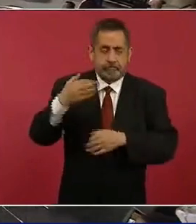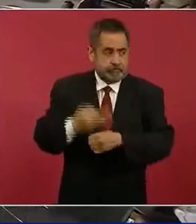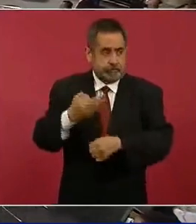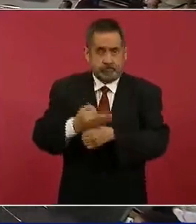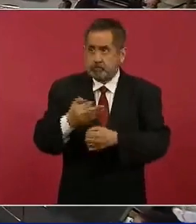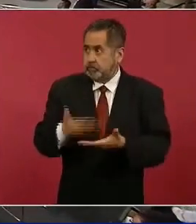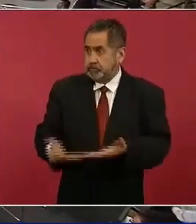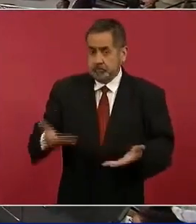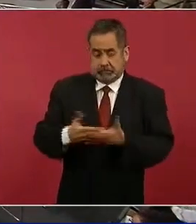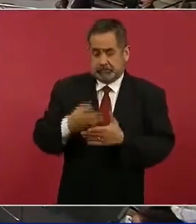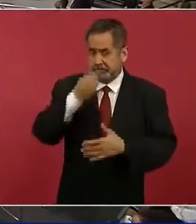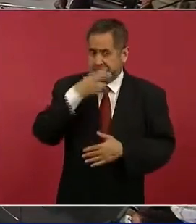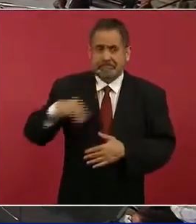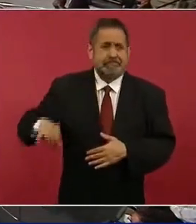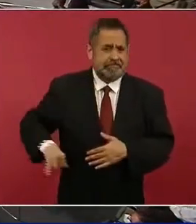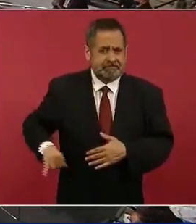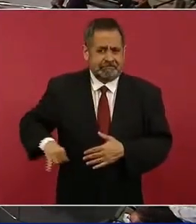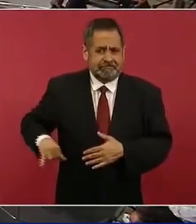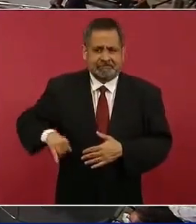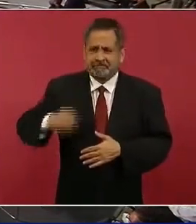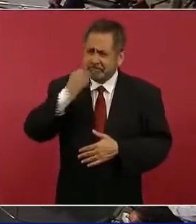interesantes.